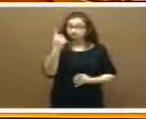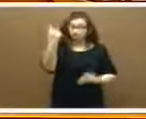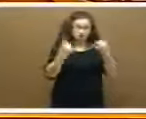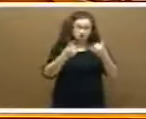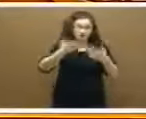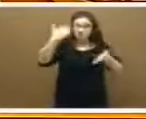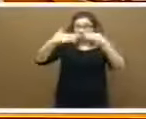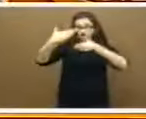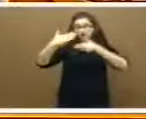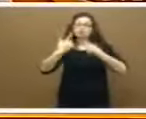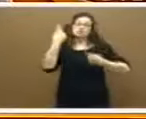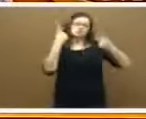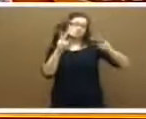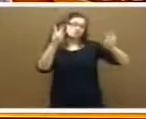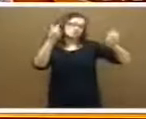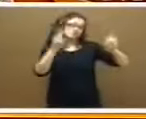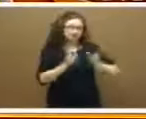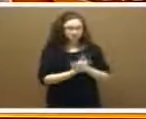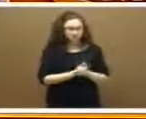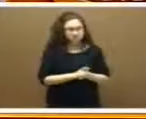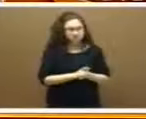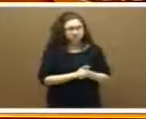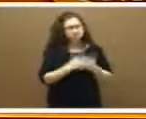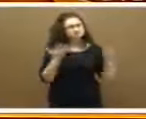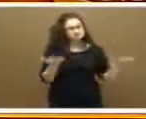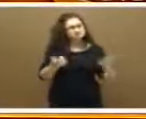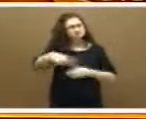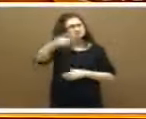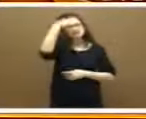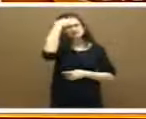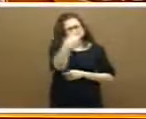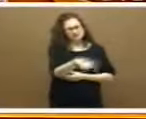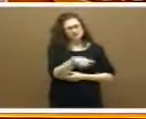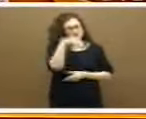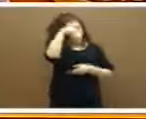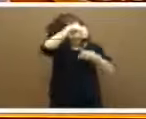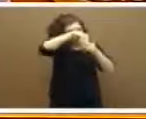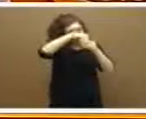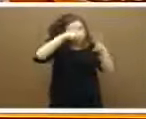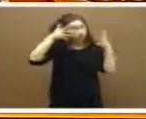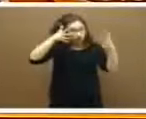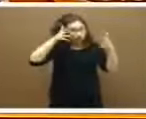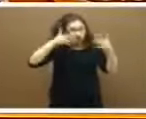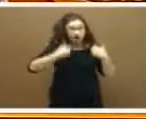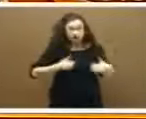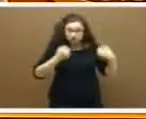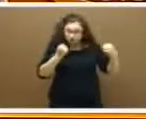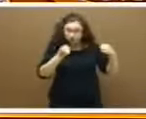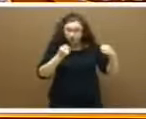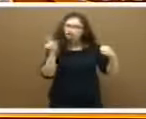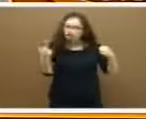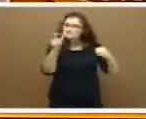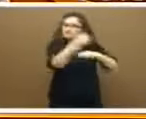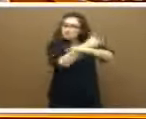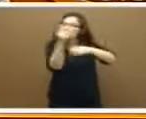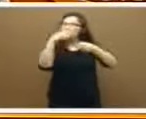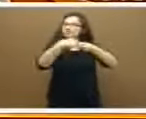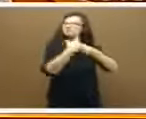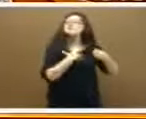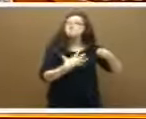otras, unas han sido más diligentes que otras. Y como saben también, en esos consejos de salud son órganos de participación ciudadana que